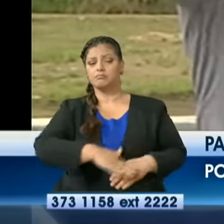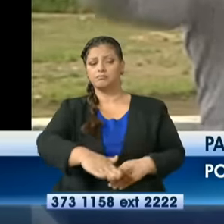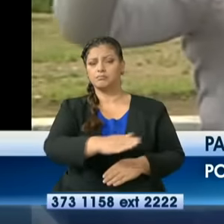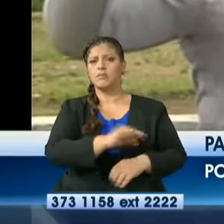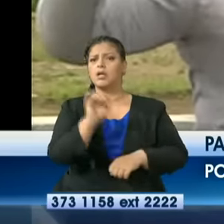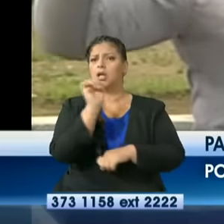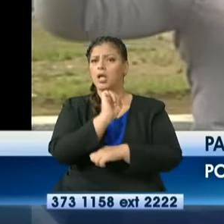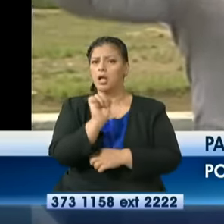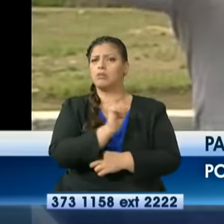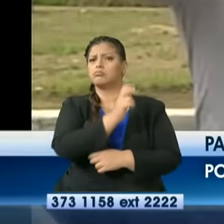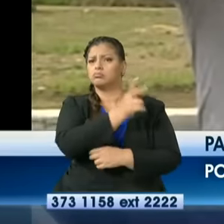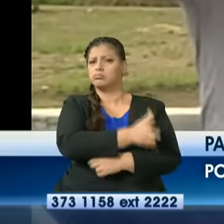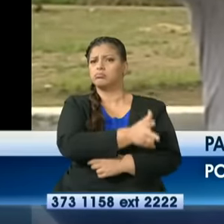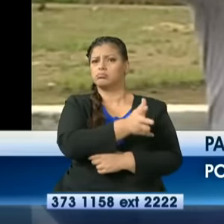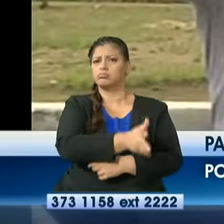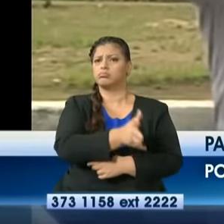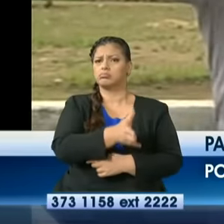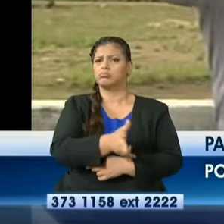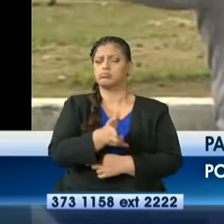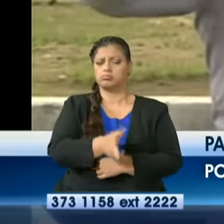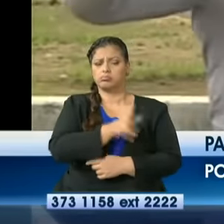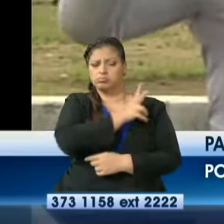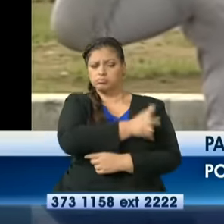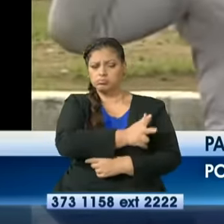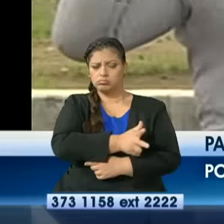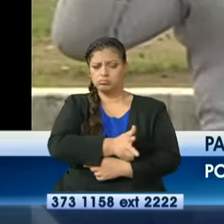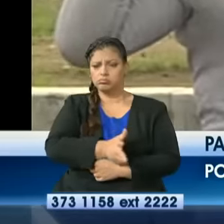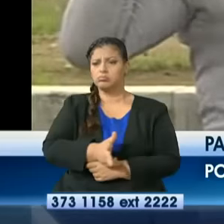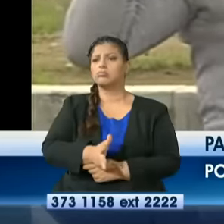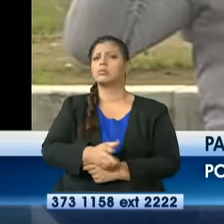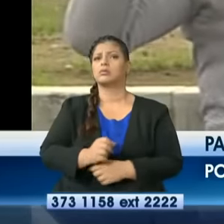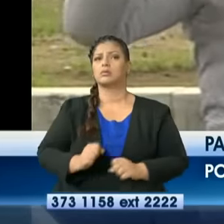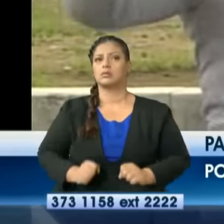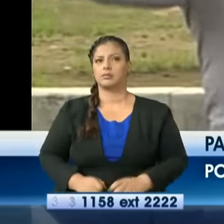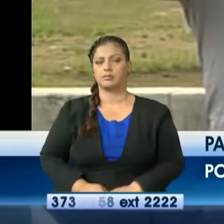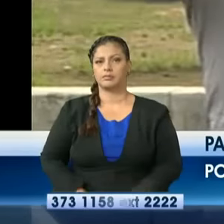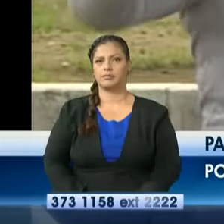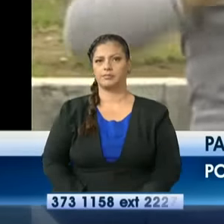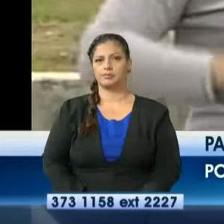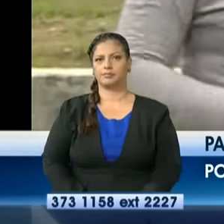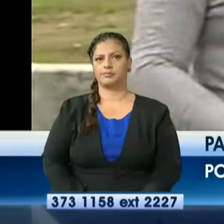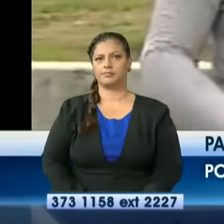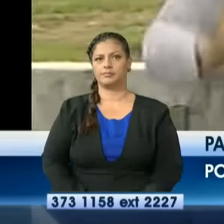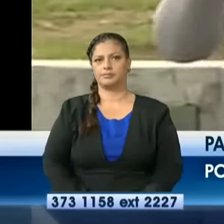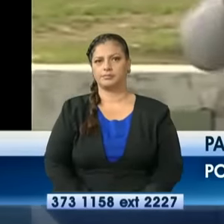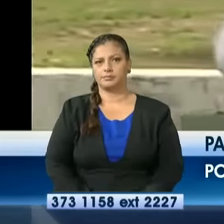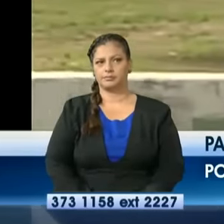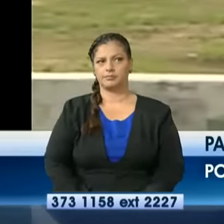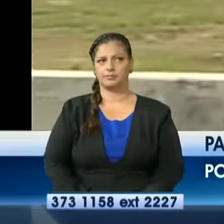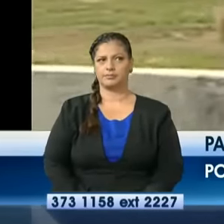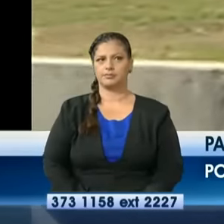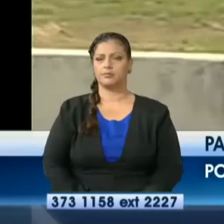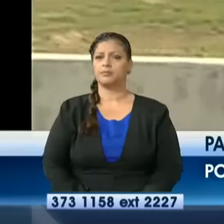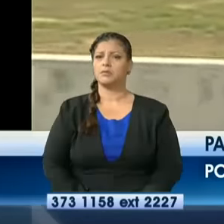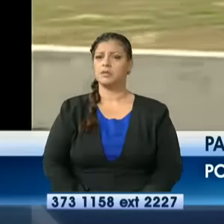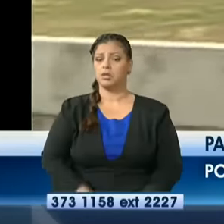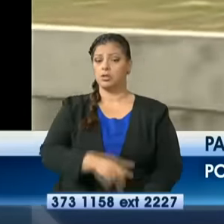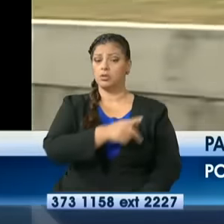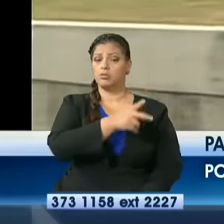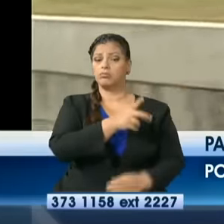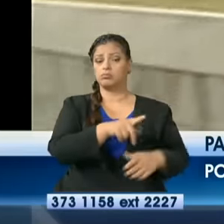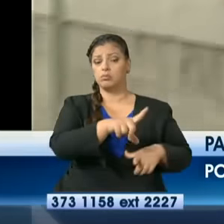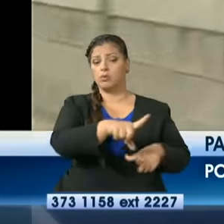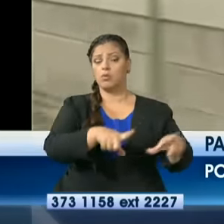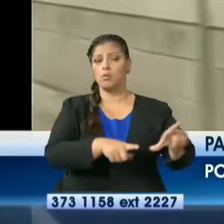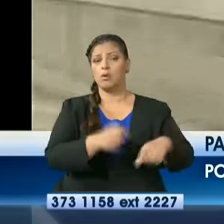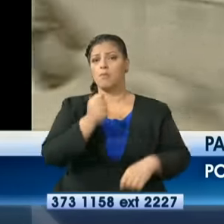es el canchón que está ahí. La unidad educativa, yo me imagino, hasta donde yo estoy enterada, no tiene ni volquetas viejas ni camiones viejos que ya no